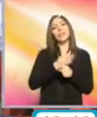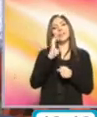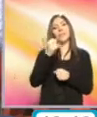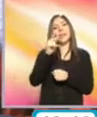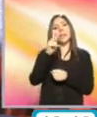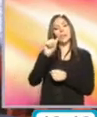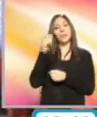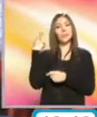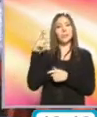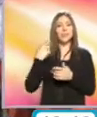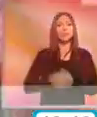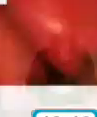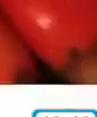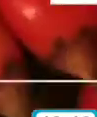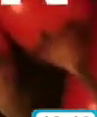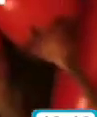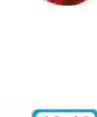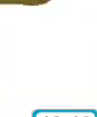chalupitas poblanas.